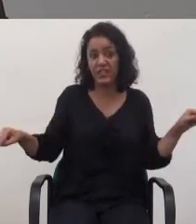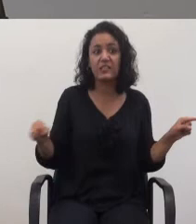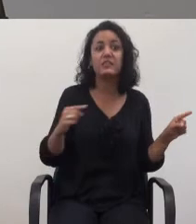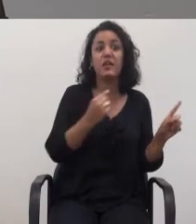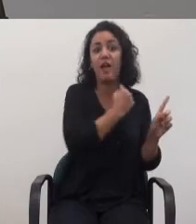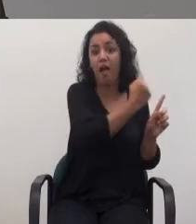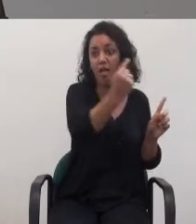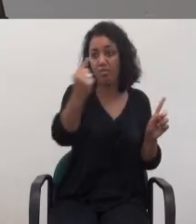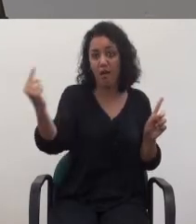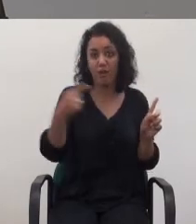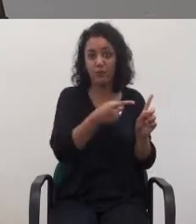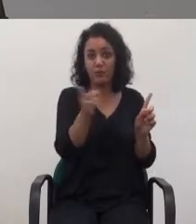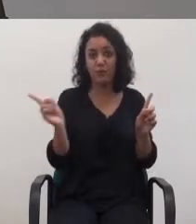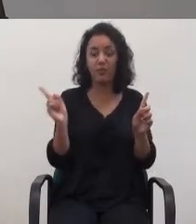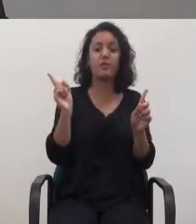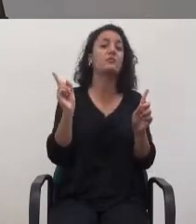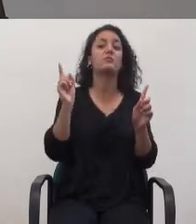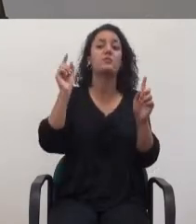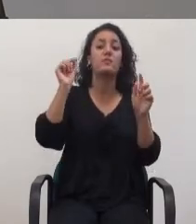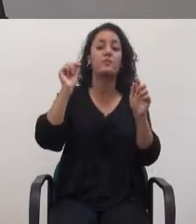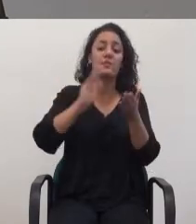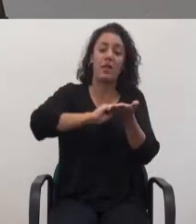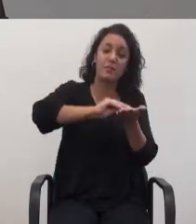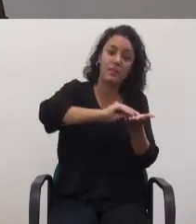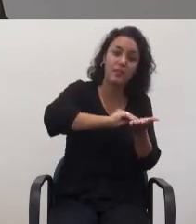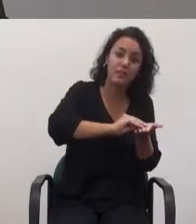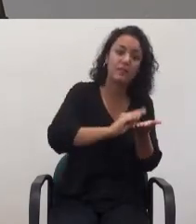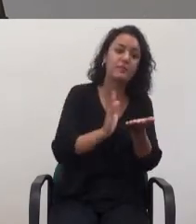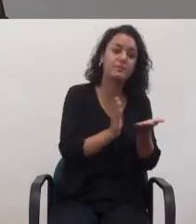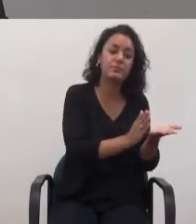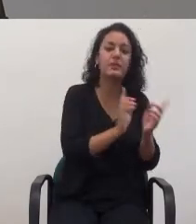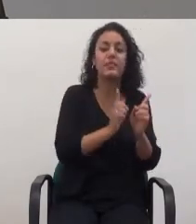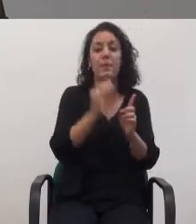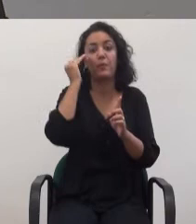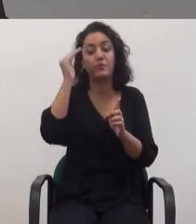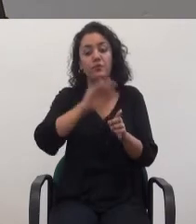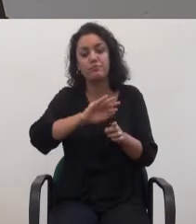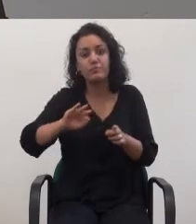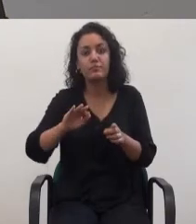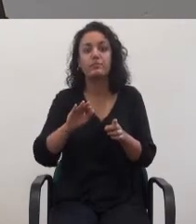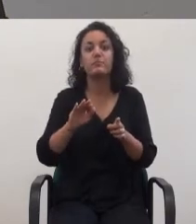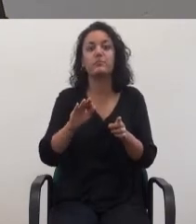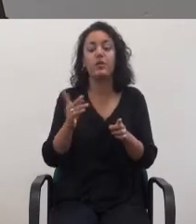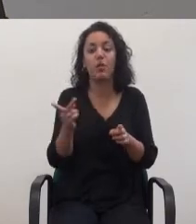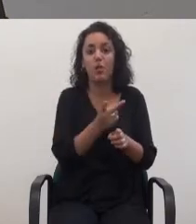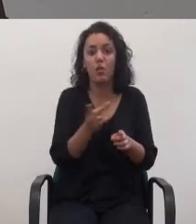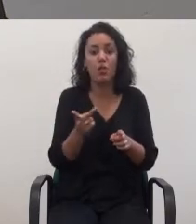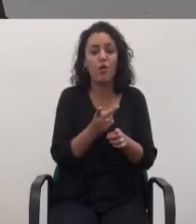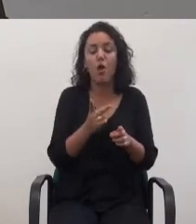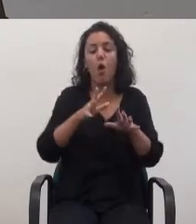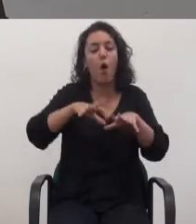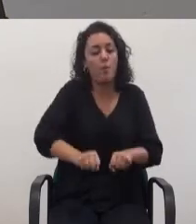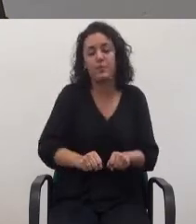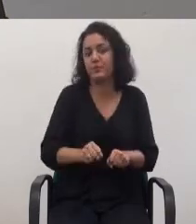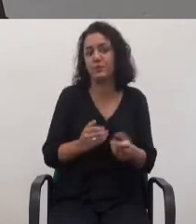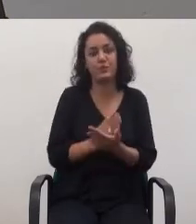se siente UNICEF, tanto de la parte administrativa con la parte de docentes, de mucho compromiso, ¿no? Se